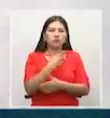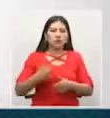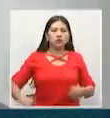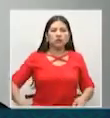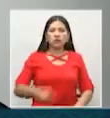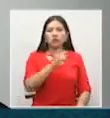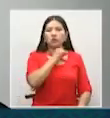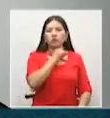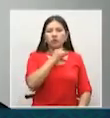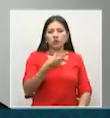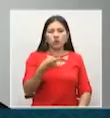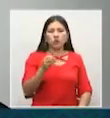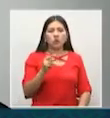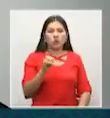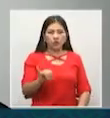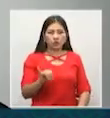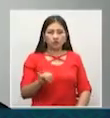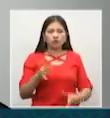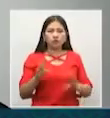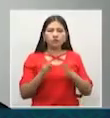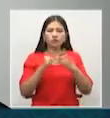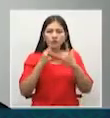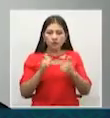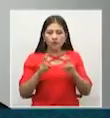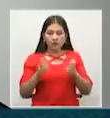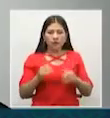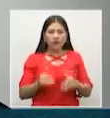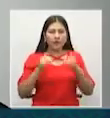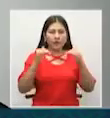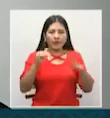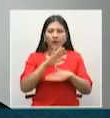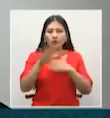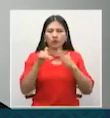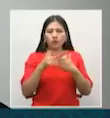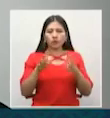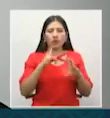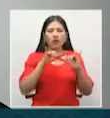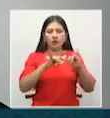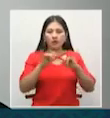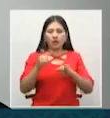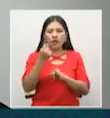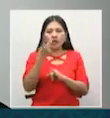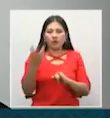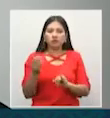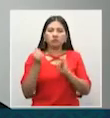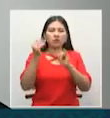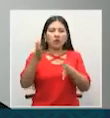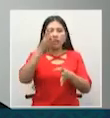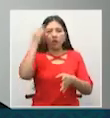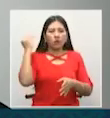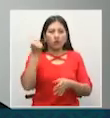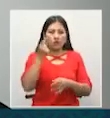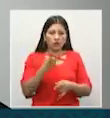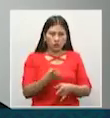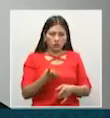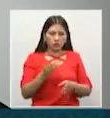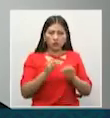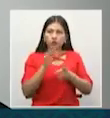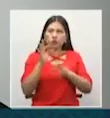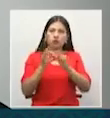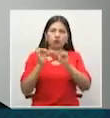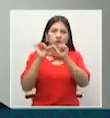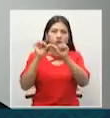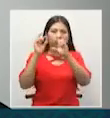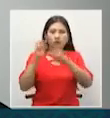que han causado al patrimonio público, que además estaban quedando en impunidad. Recuerdo, 2005 inició el proceso, 2015